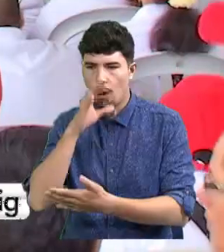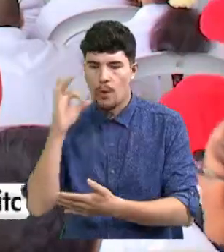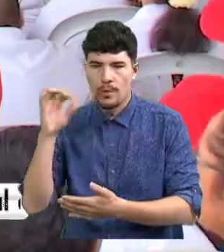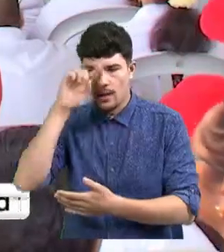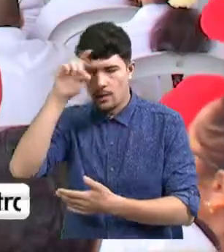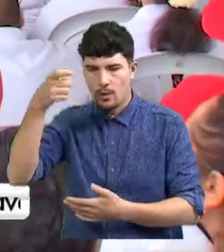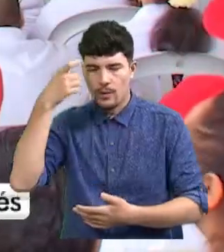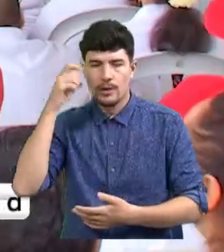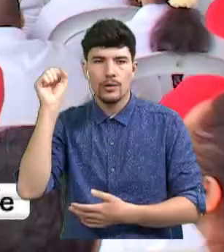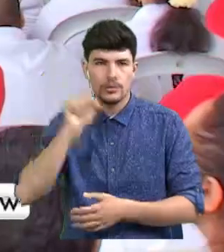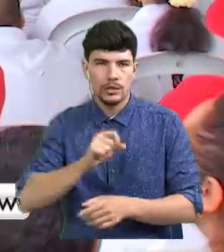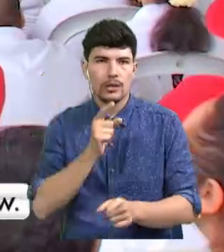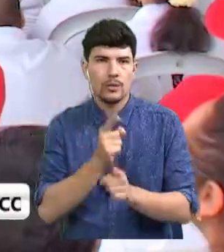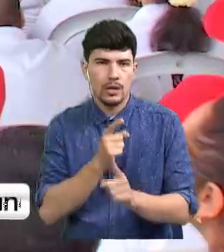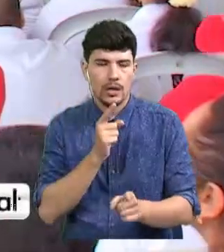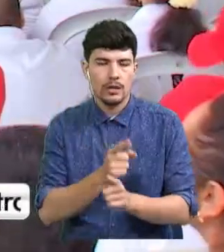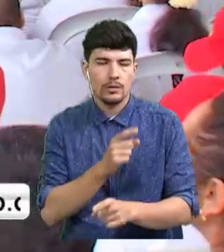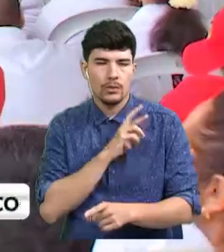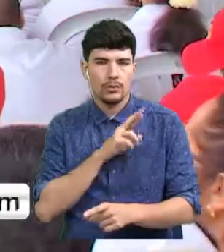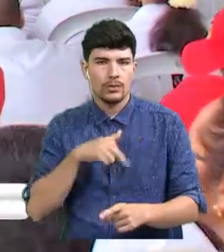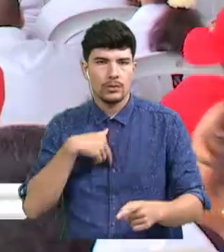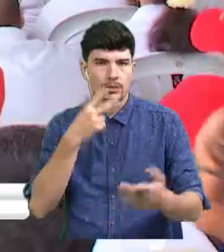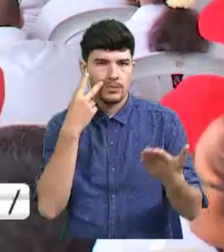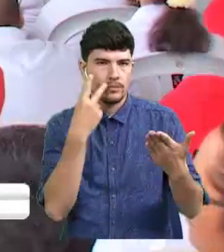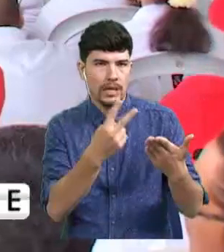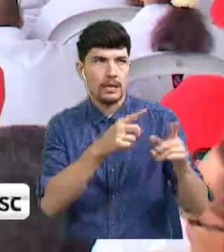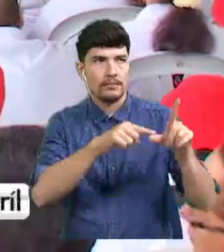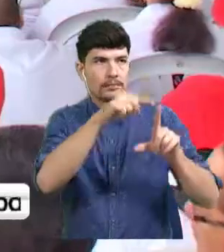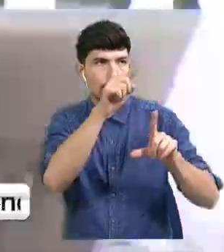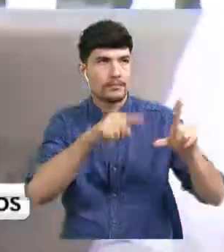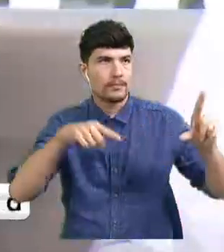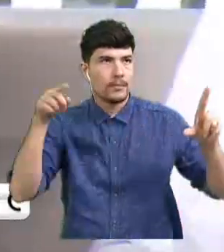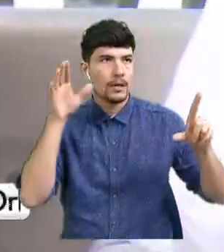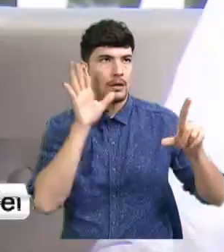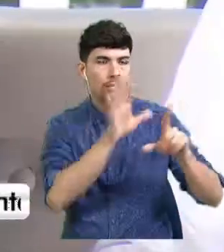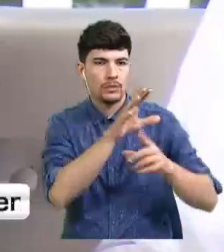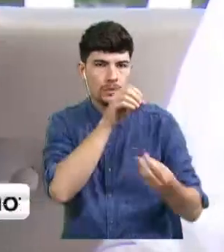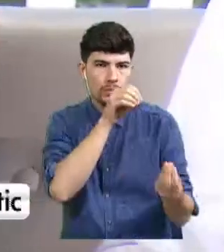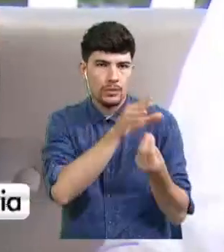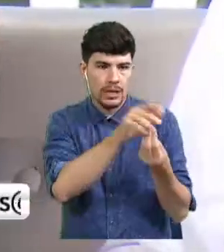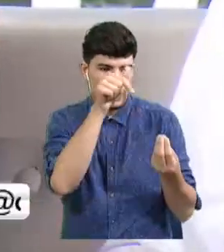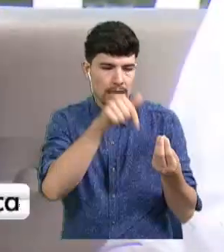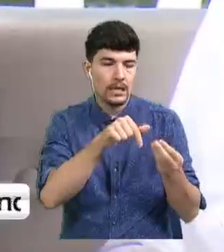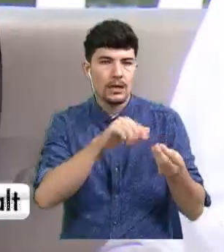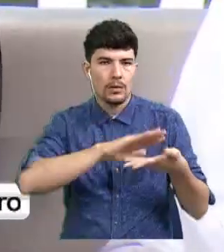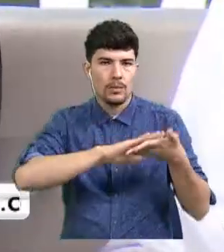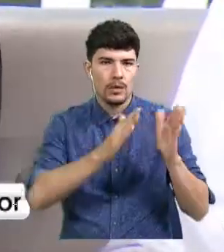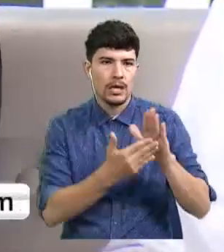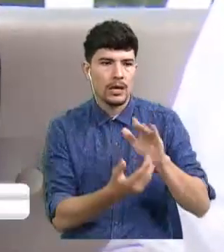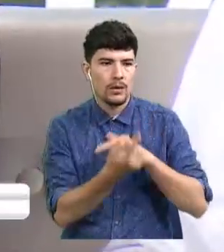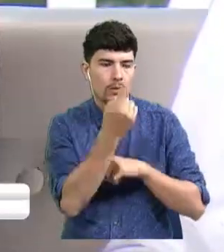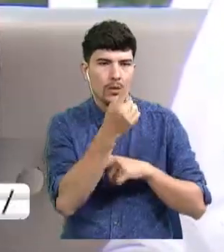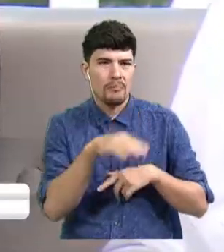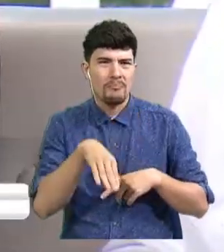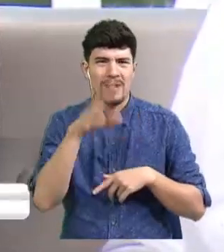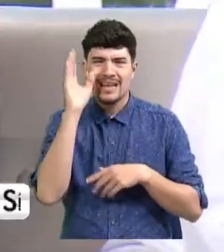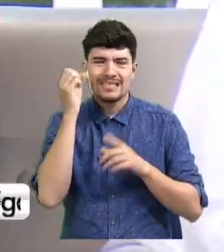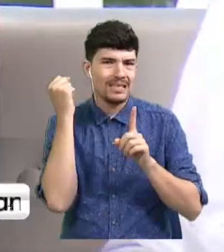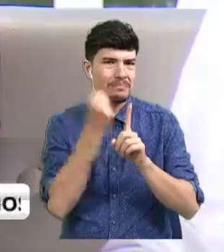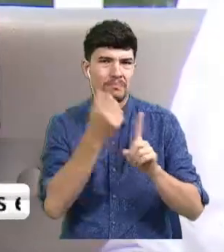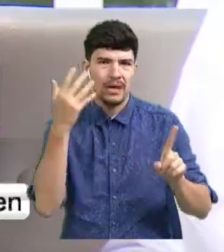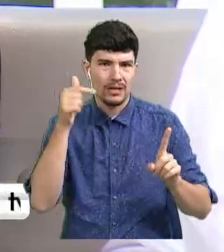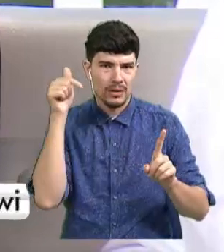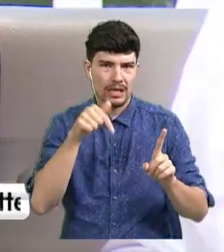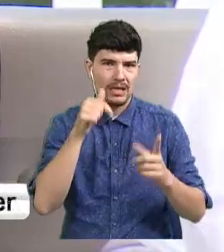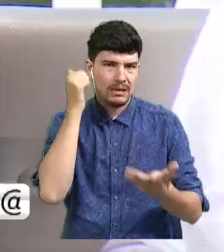gobernador. Efectivamente, si miramos el tablero de indicadores de criminalidad aquí en esta comuna, el delito de mayor impacto, que